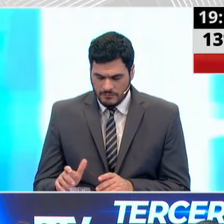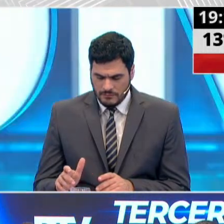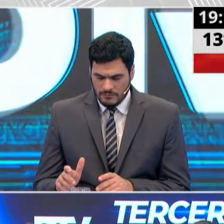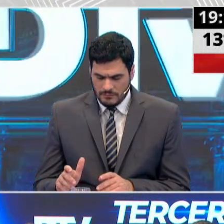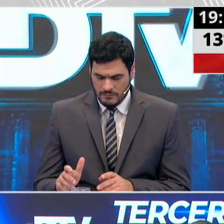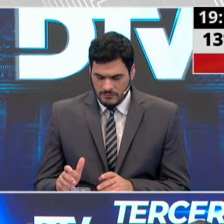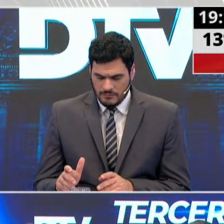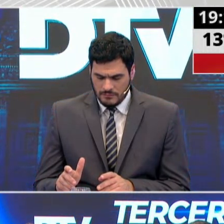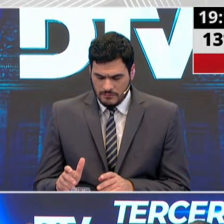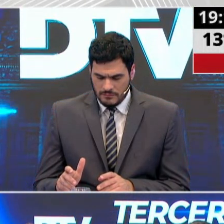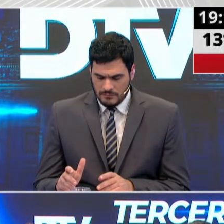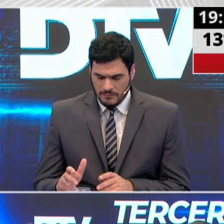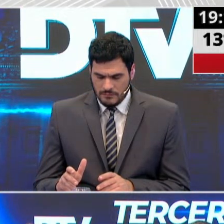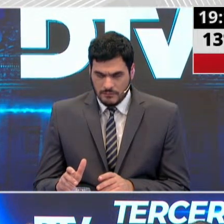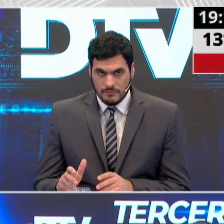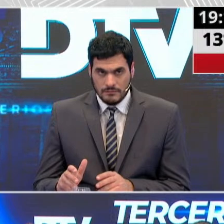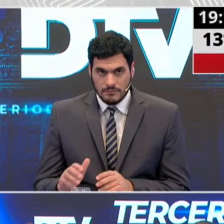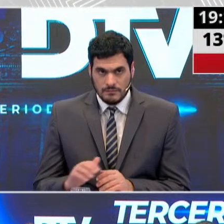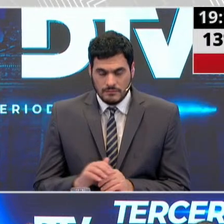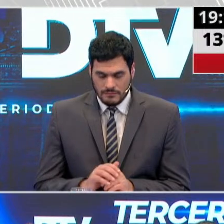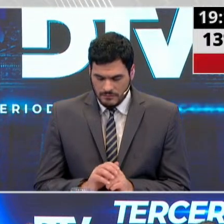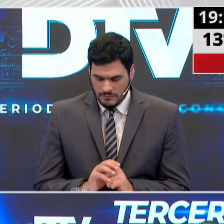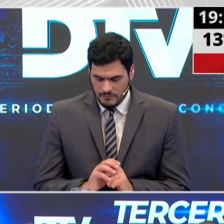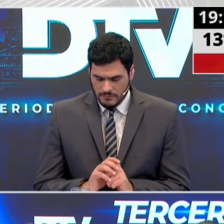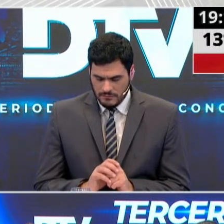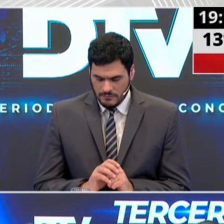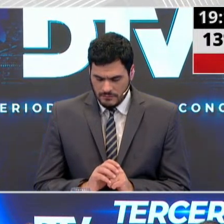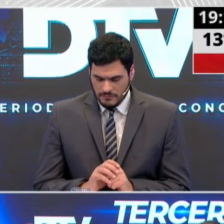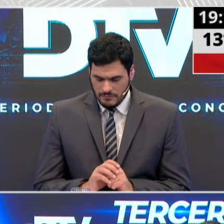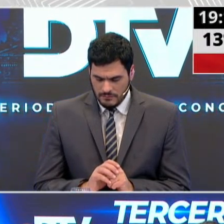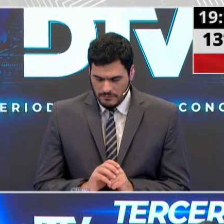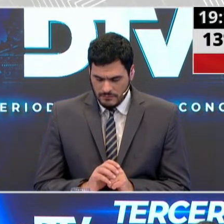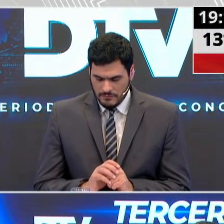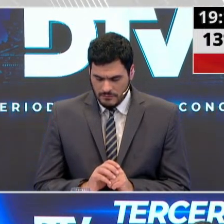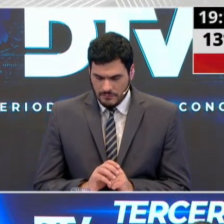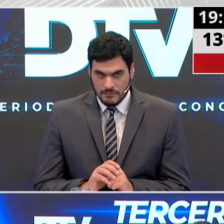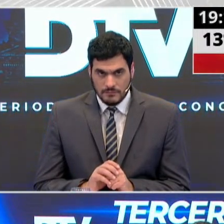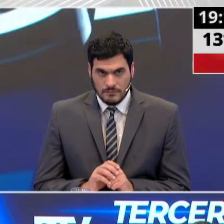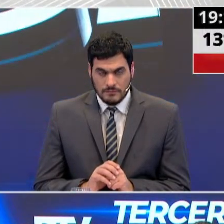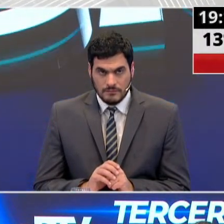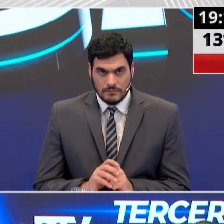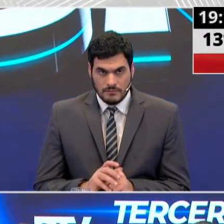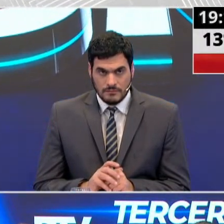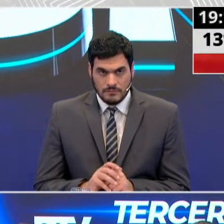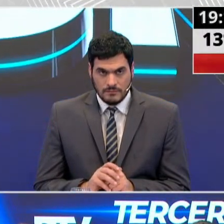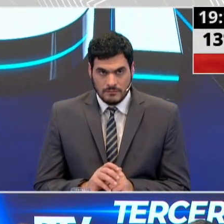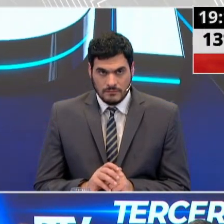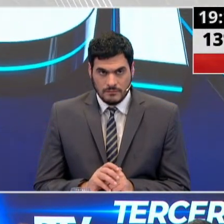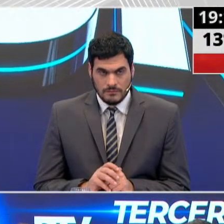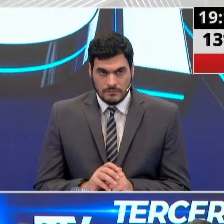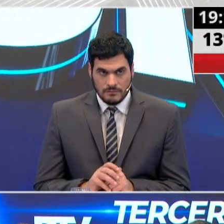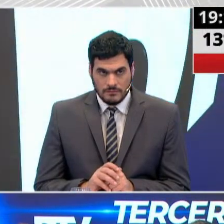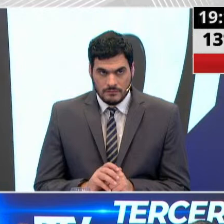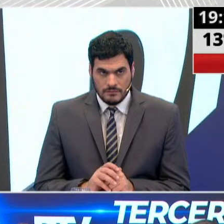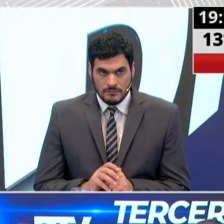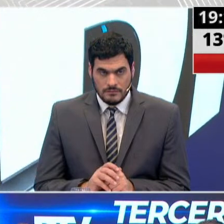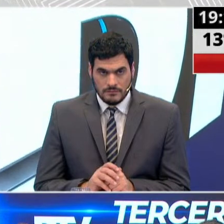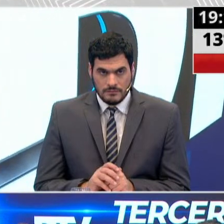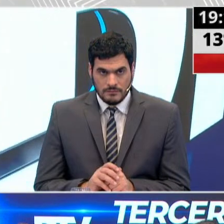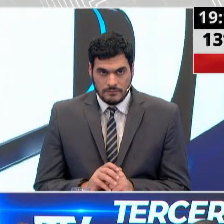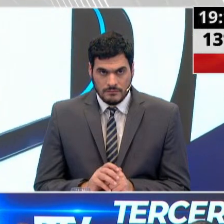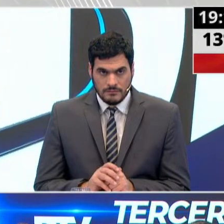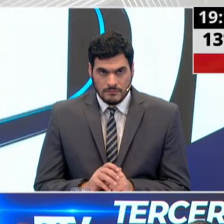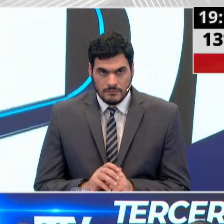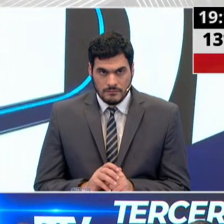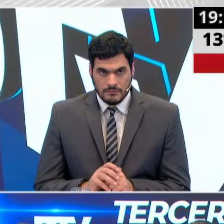que plantea un principio de responsabilidad extendida hacia las empresas por los residuos que generan y por los